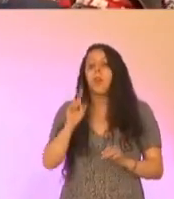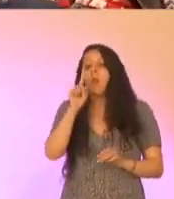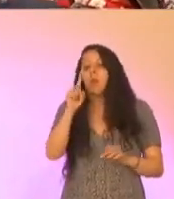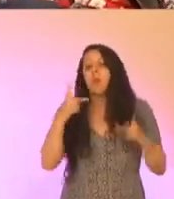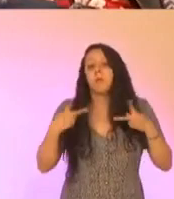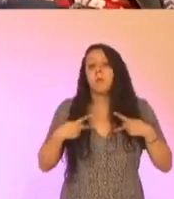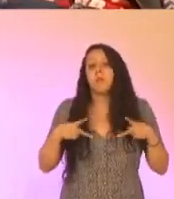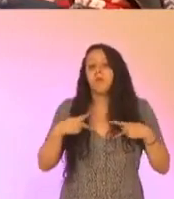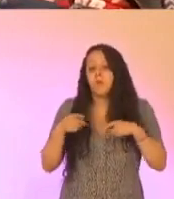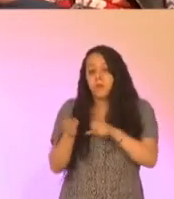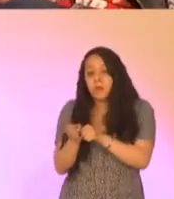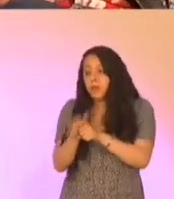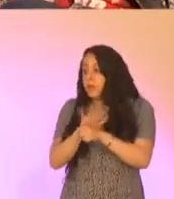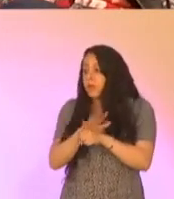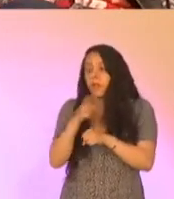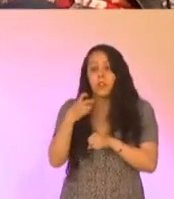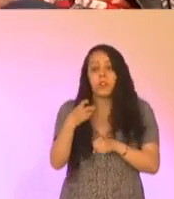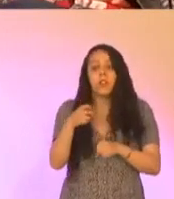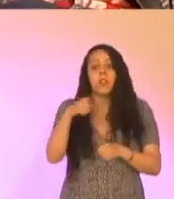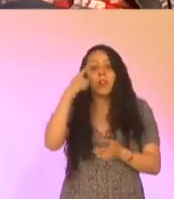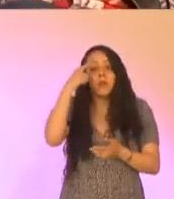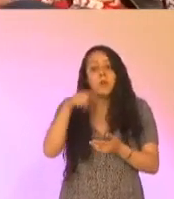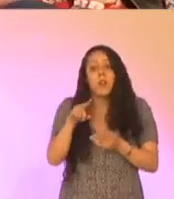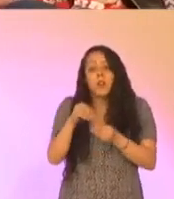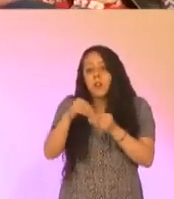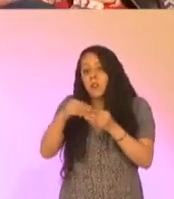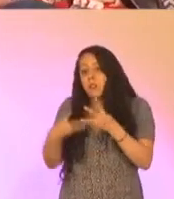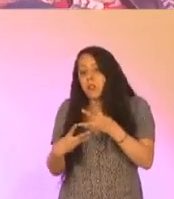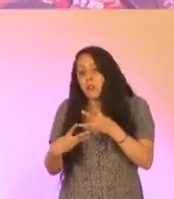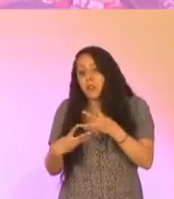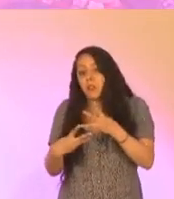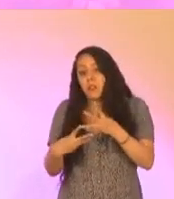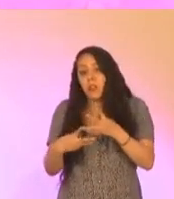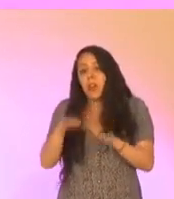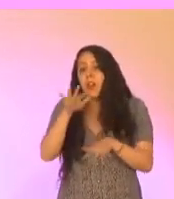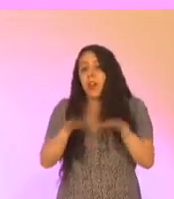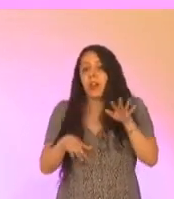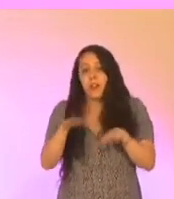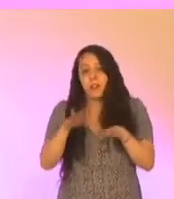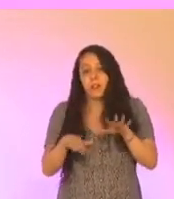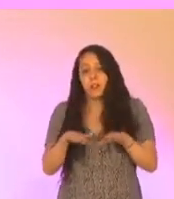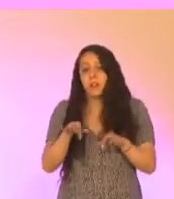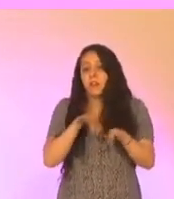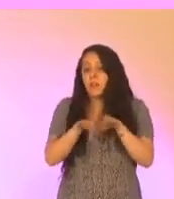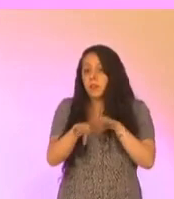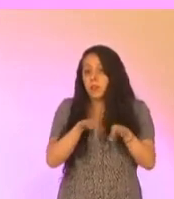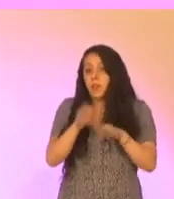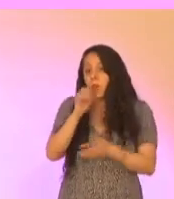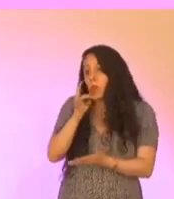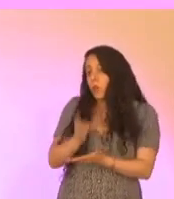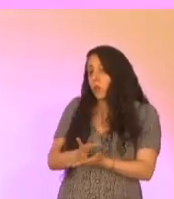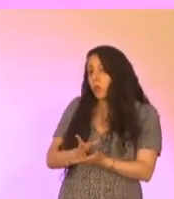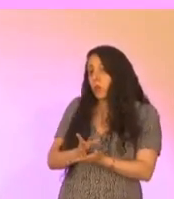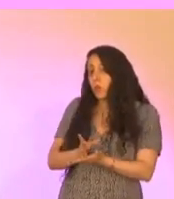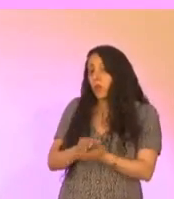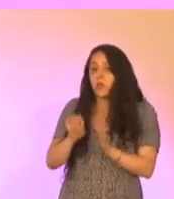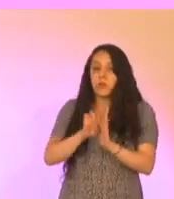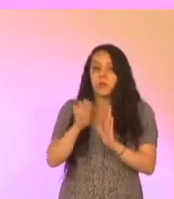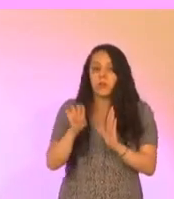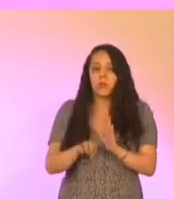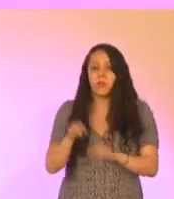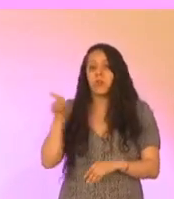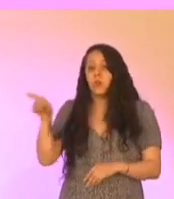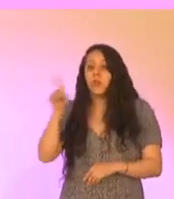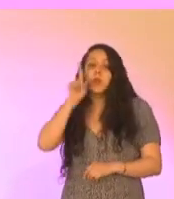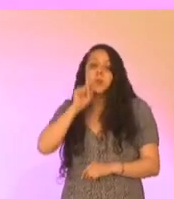pandemia digo retrasa muchas cosas pero no necesariamente retrasa la escritura y el trabajo a mí se me ocurre el ejemplo de es el no que no ha parado de trabajar